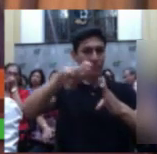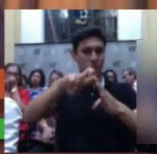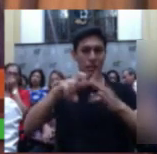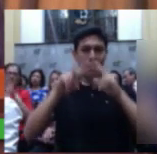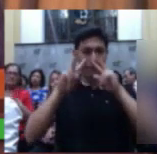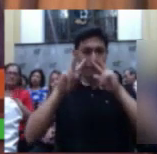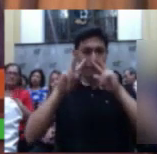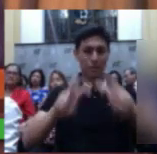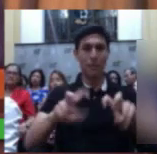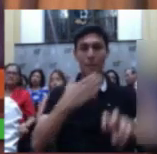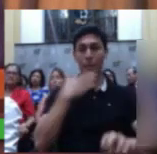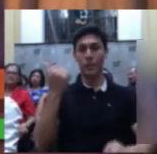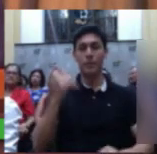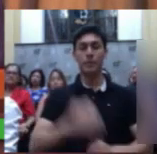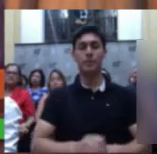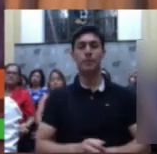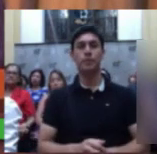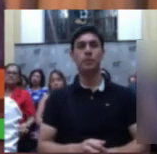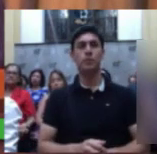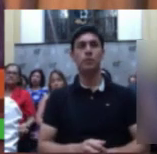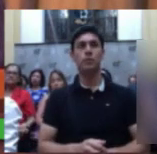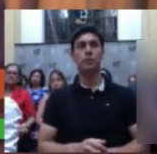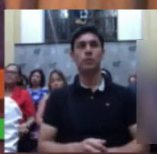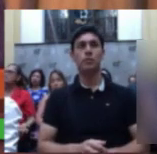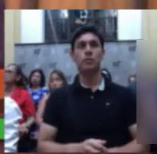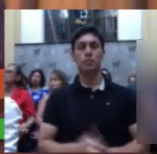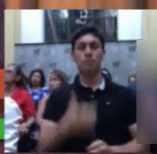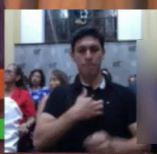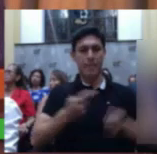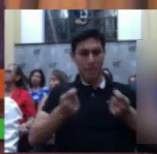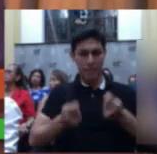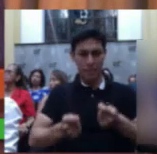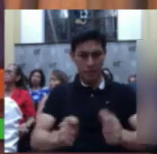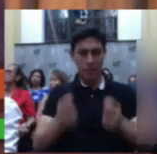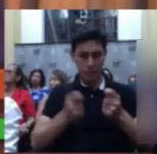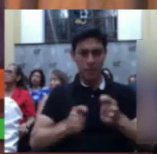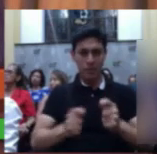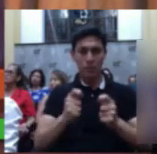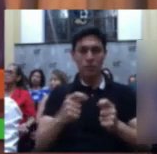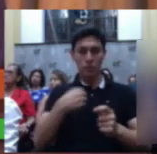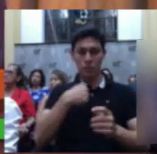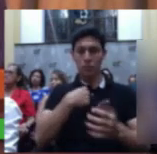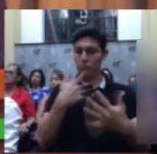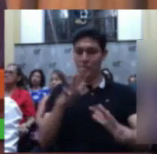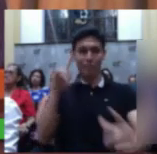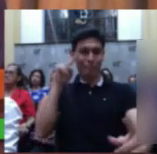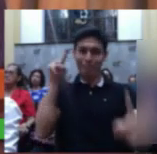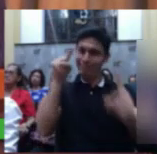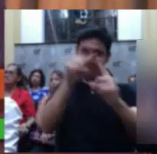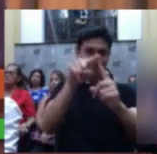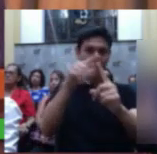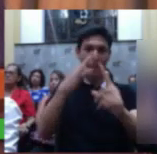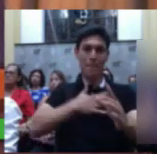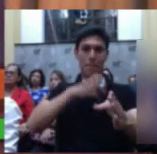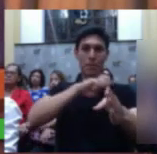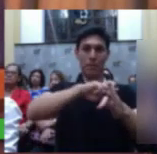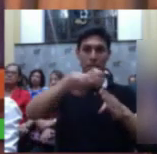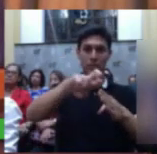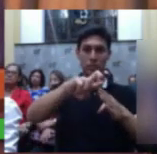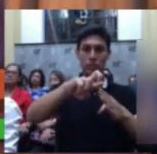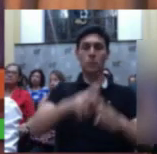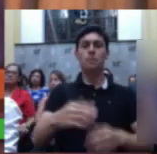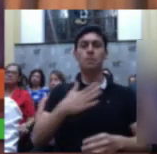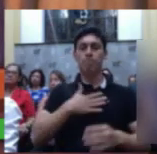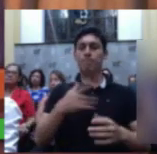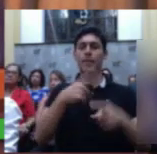mejor calificados. He tratado también de cumplir con mi profesión apoyando desde la sociedad civil los